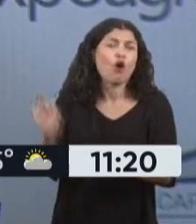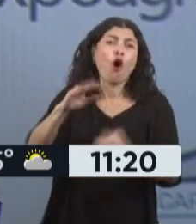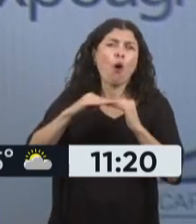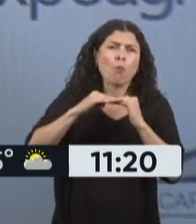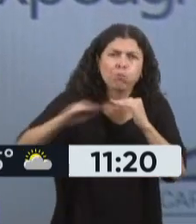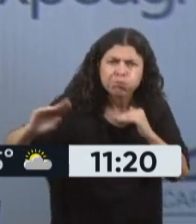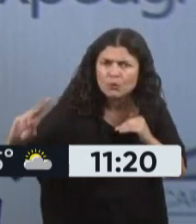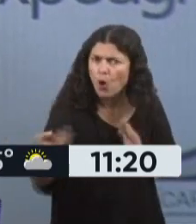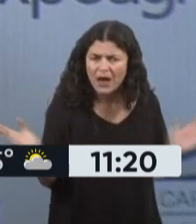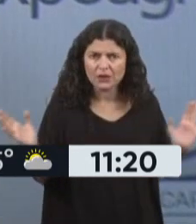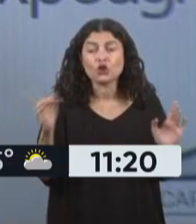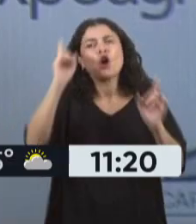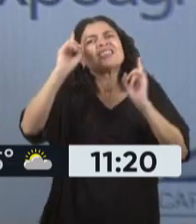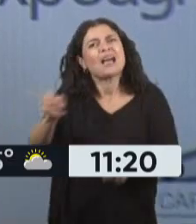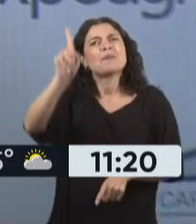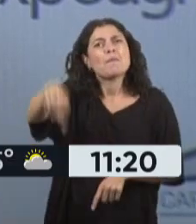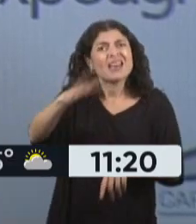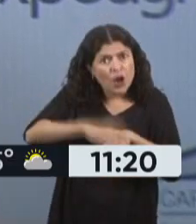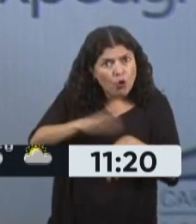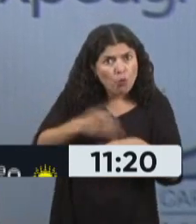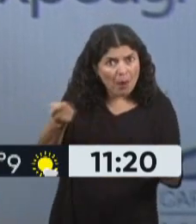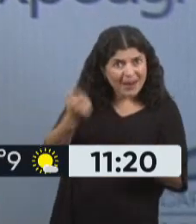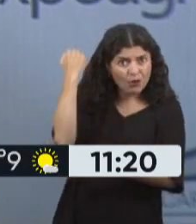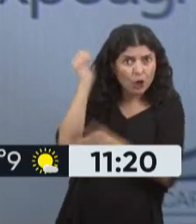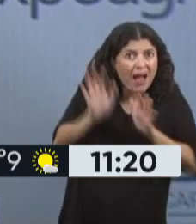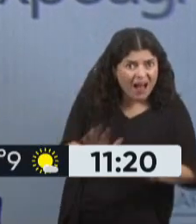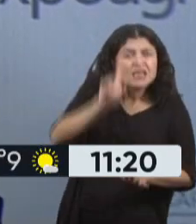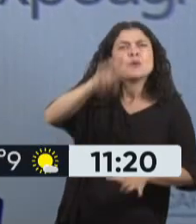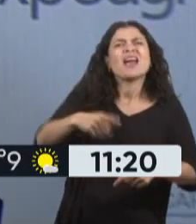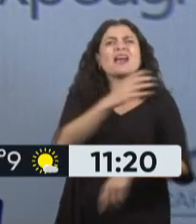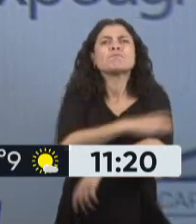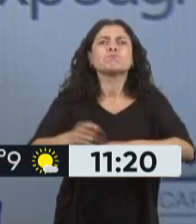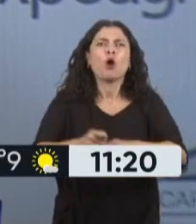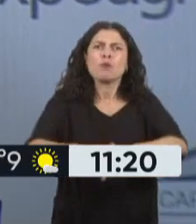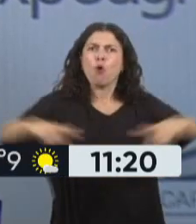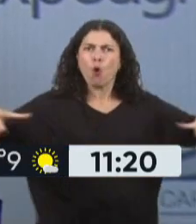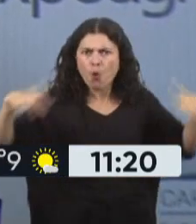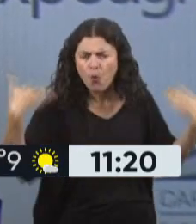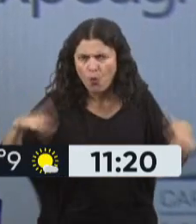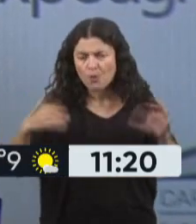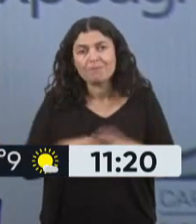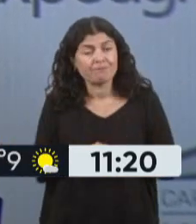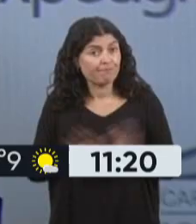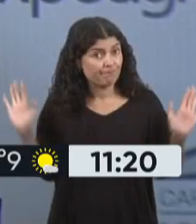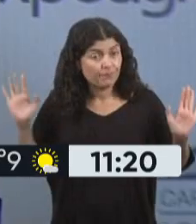iban a multiplicar los pobres de manera imposible y sin embargo